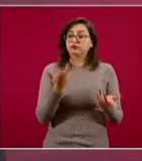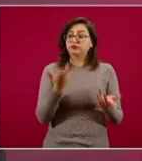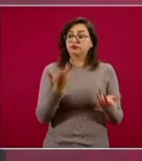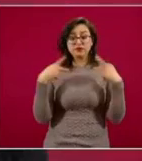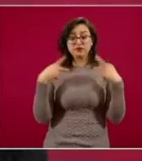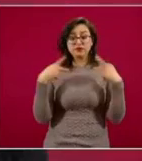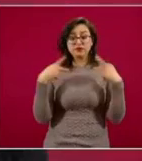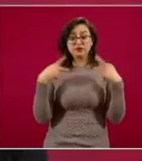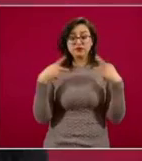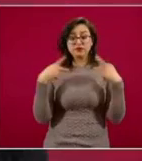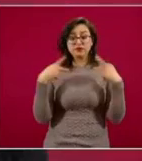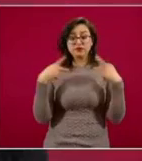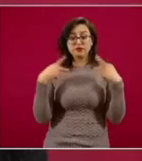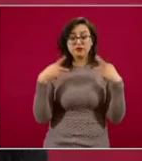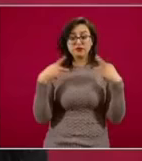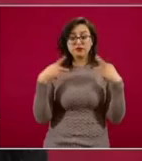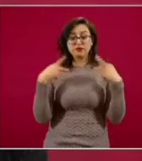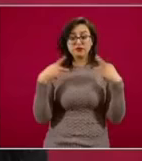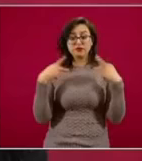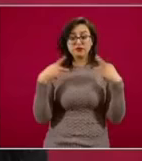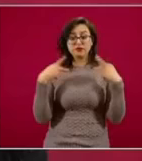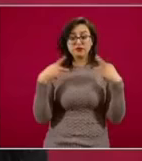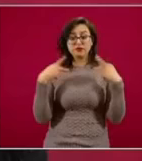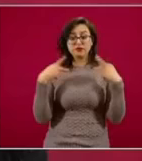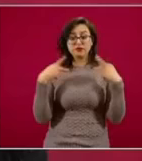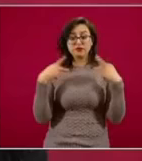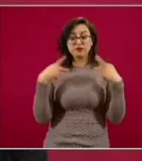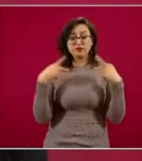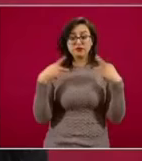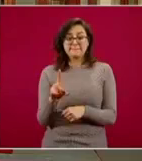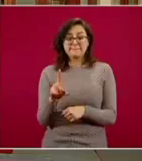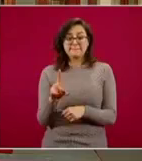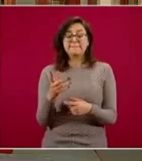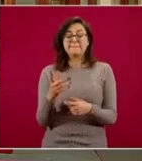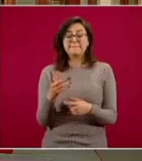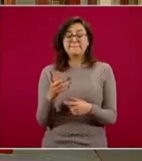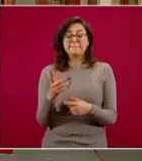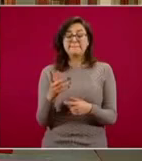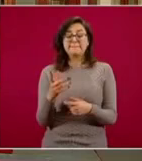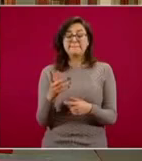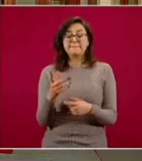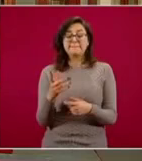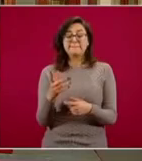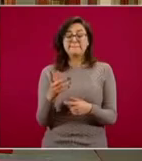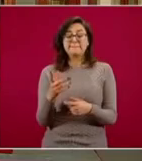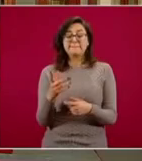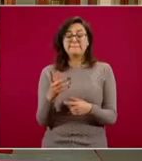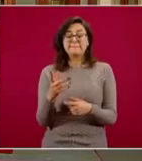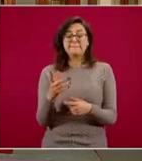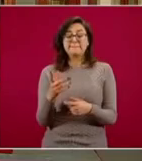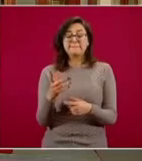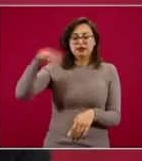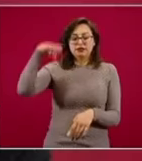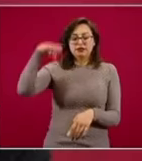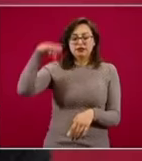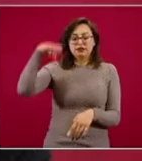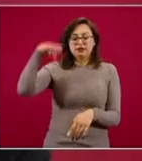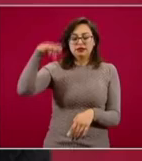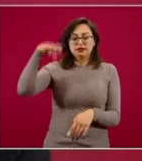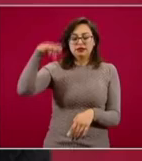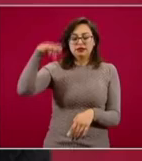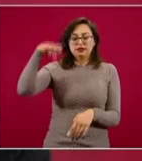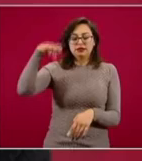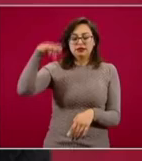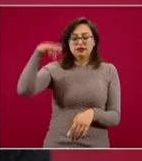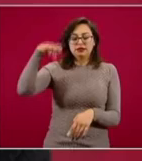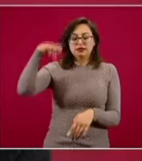tienen COVID y que además tienen o bien edad mayor a 60 años, 60 y